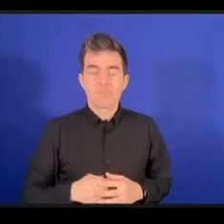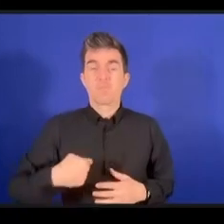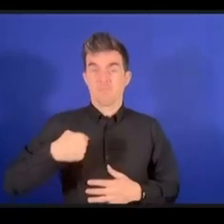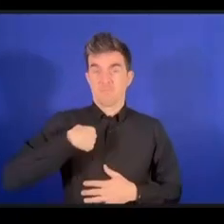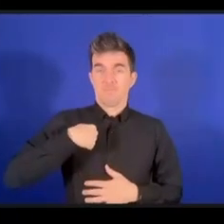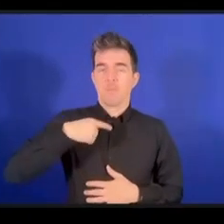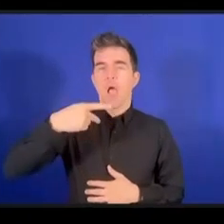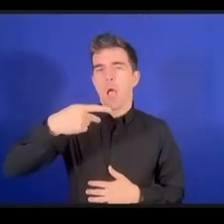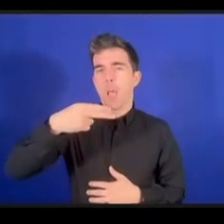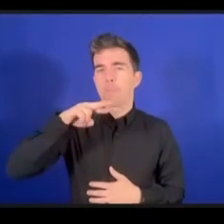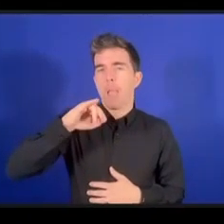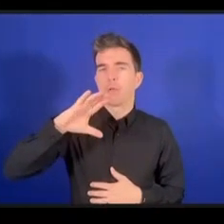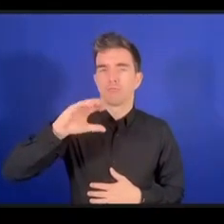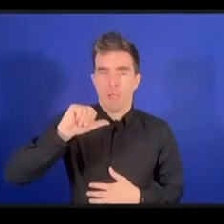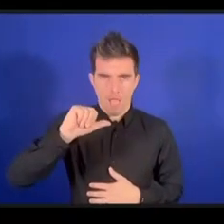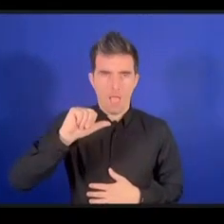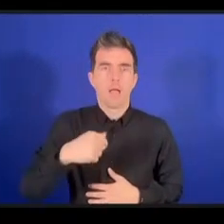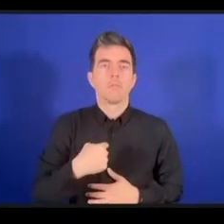los